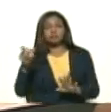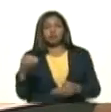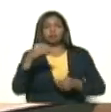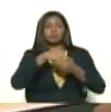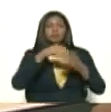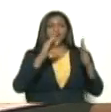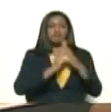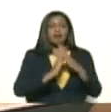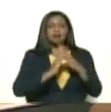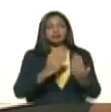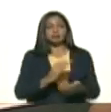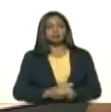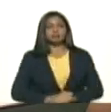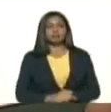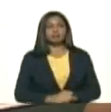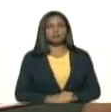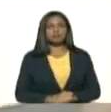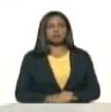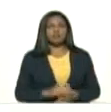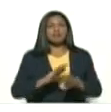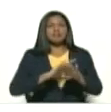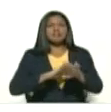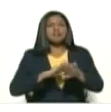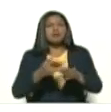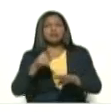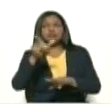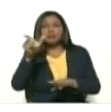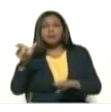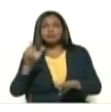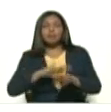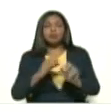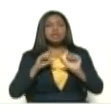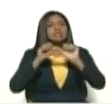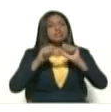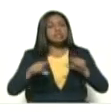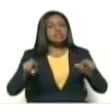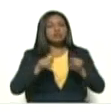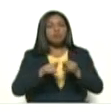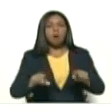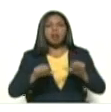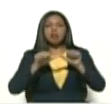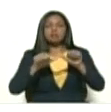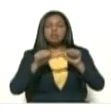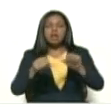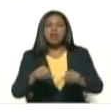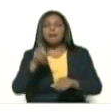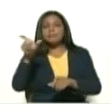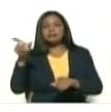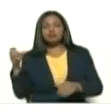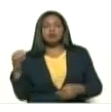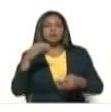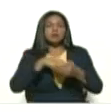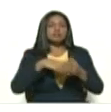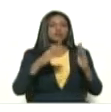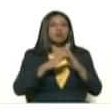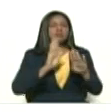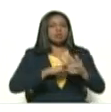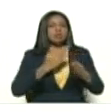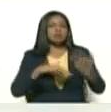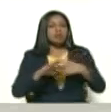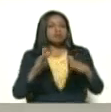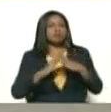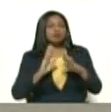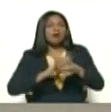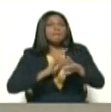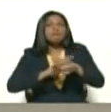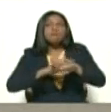casa. ¿Qué pasó con este número? ¿Por qué esto se estancó? ¿Por qué 9 personas no quieren salir de su casa?